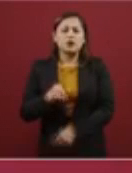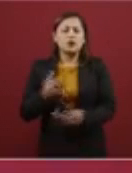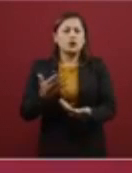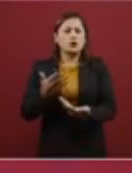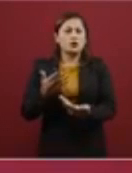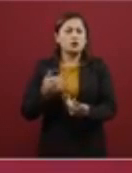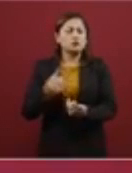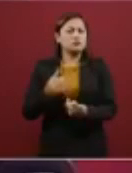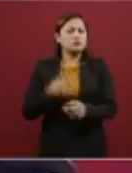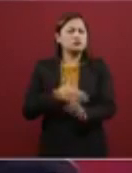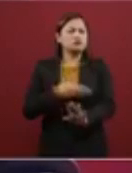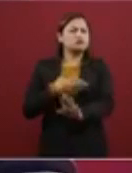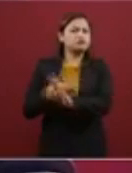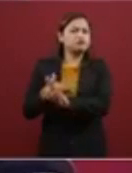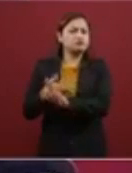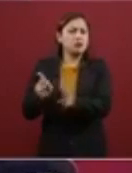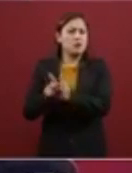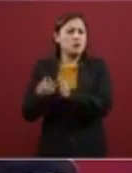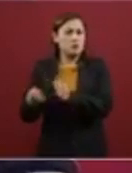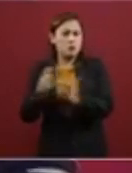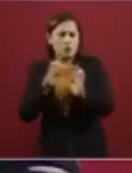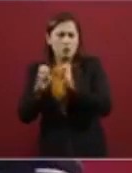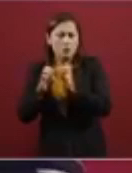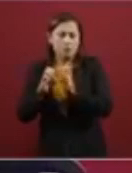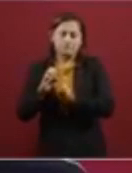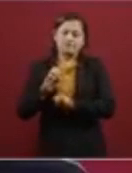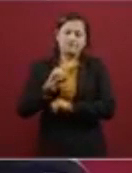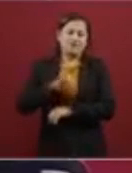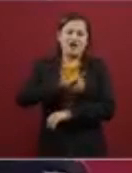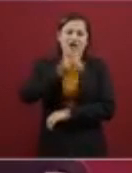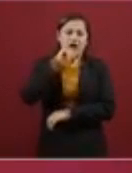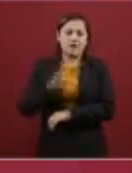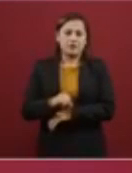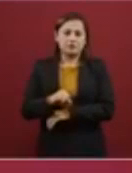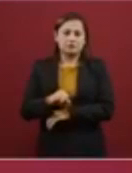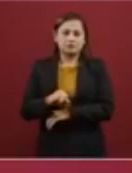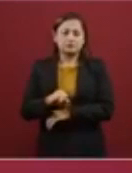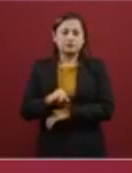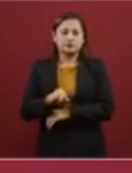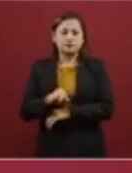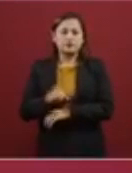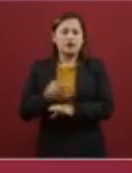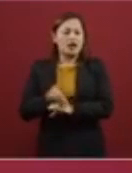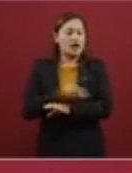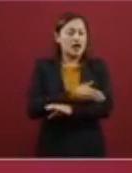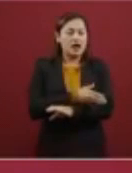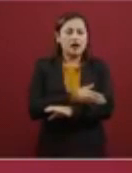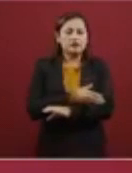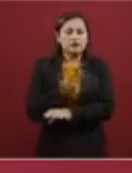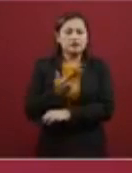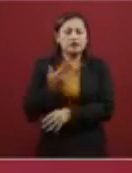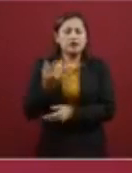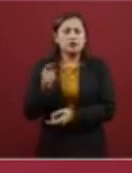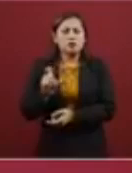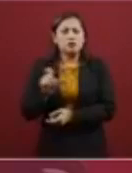a atentar en contra del periodismo. No va a pasar lo que sucedió, y ellos no dijeron absolutamente